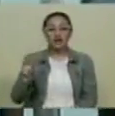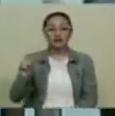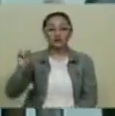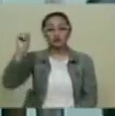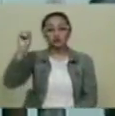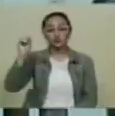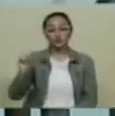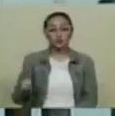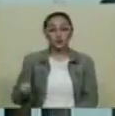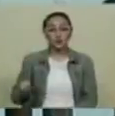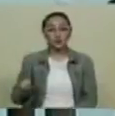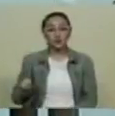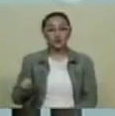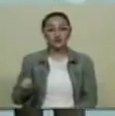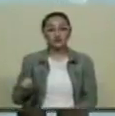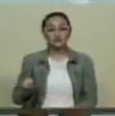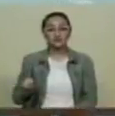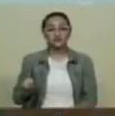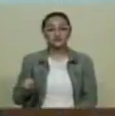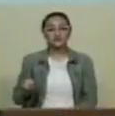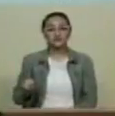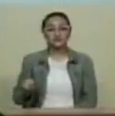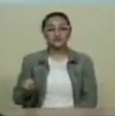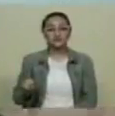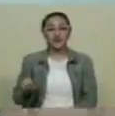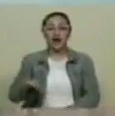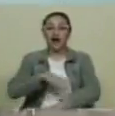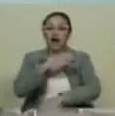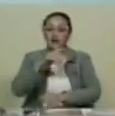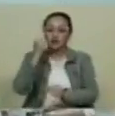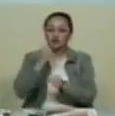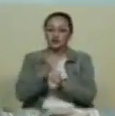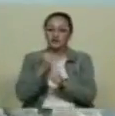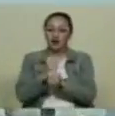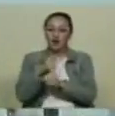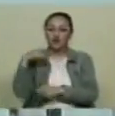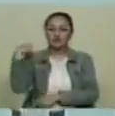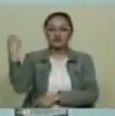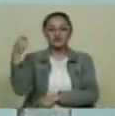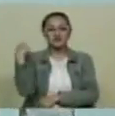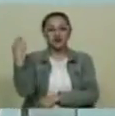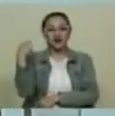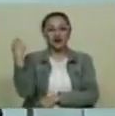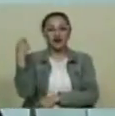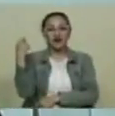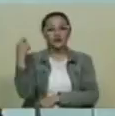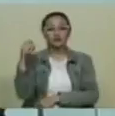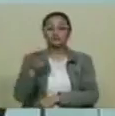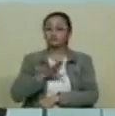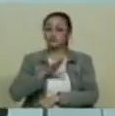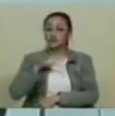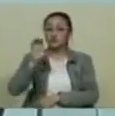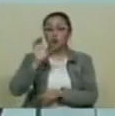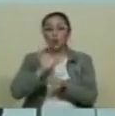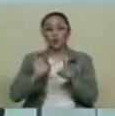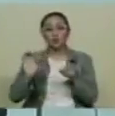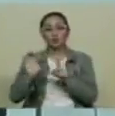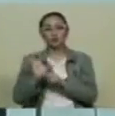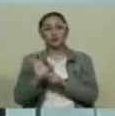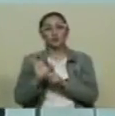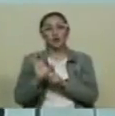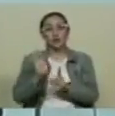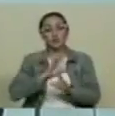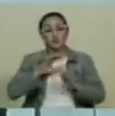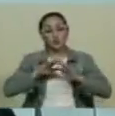comité intergubernamental a los cantos del trabajo del llano como patrimonio cultural y material de